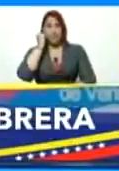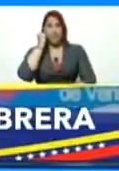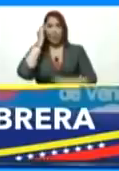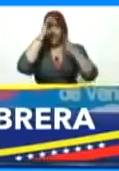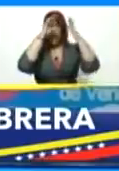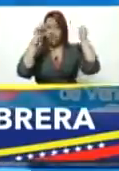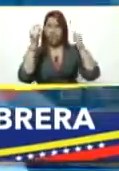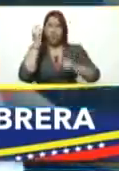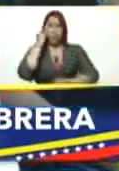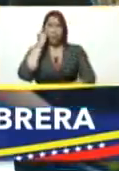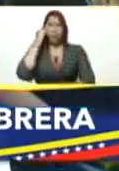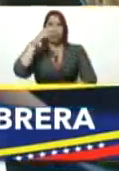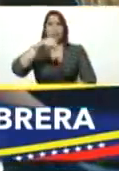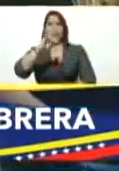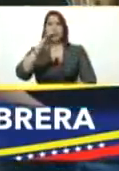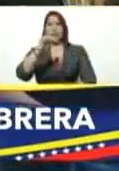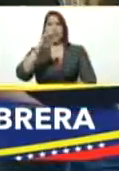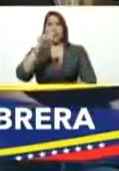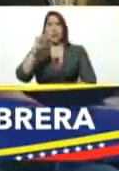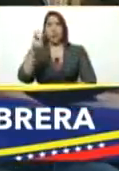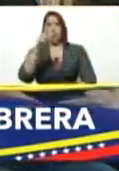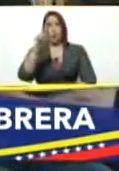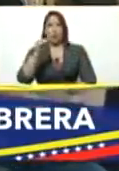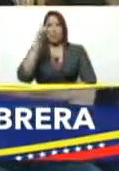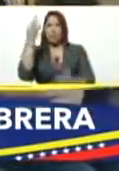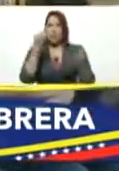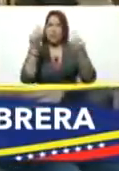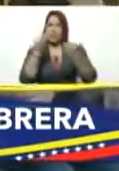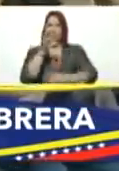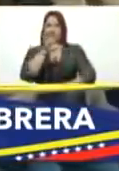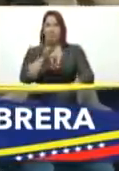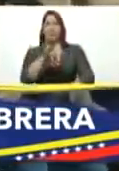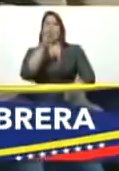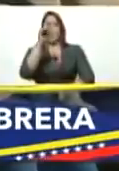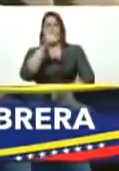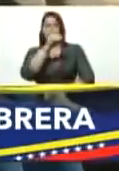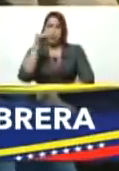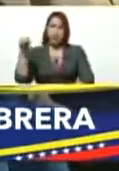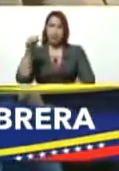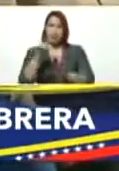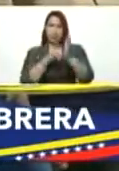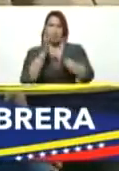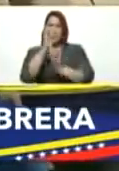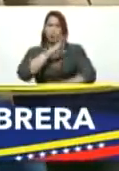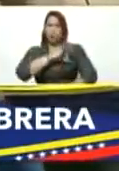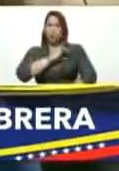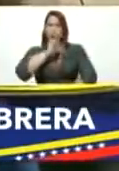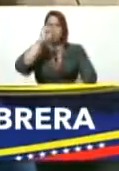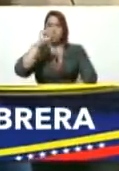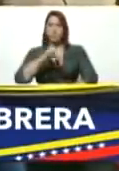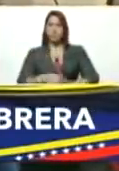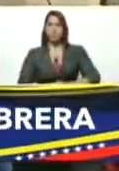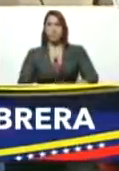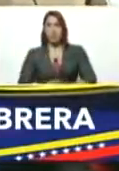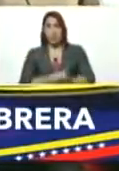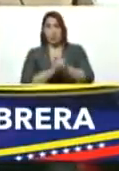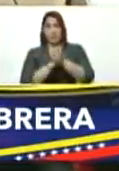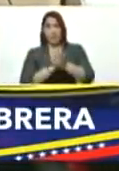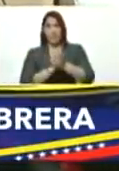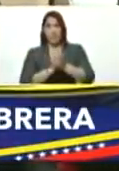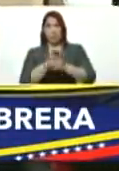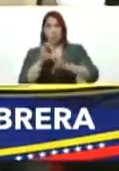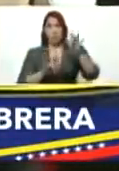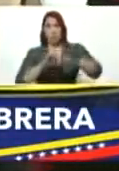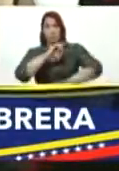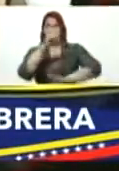nicaragua siempre bendita cristiana y socialista compañero secretario